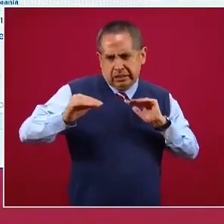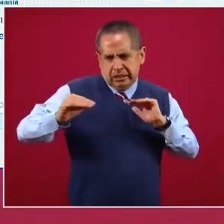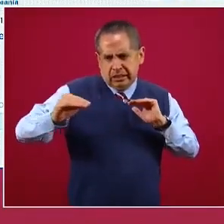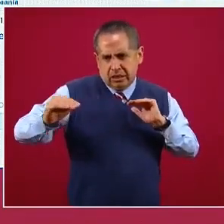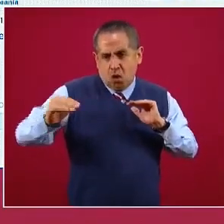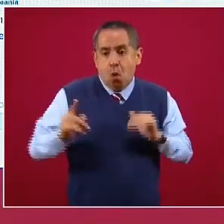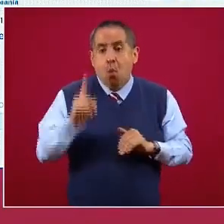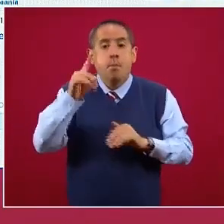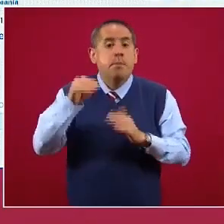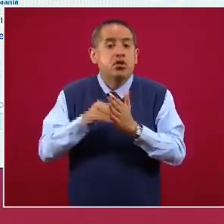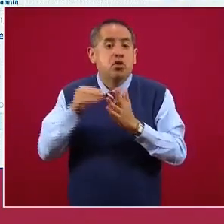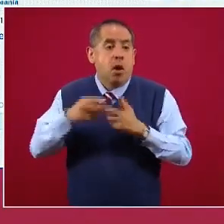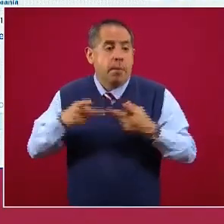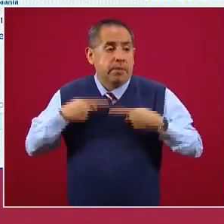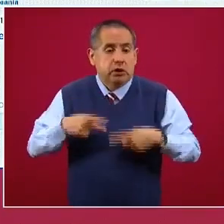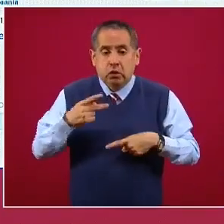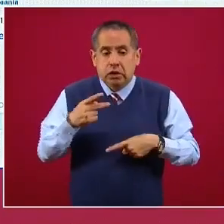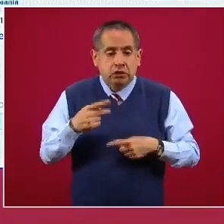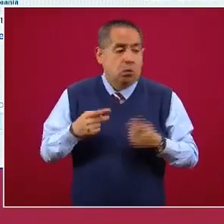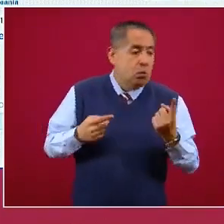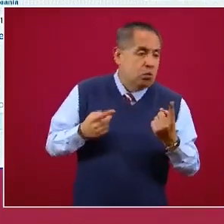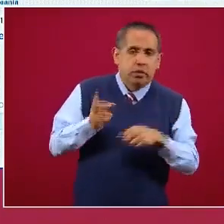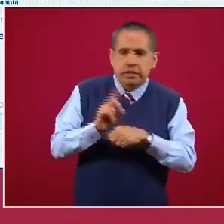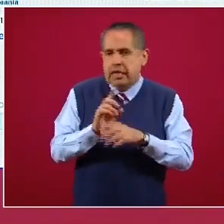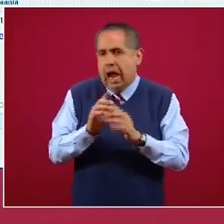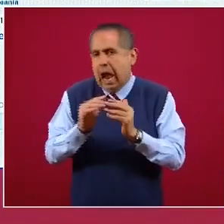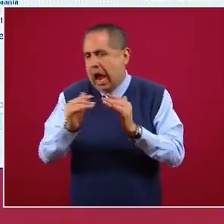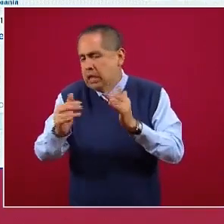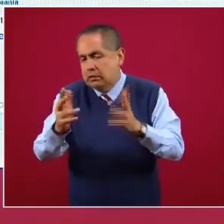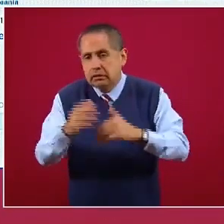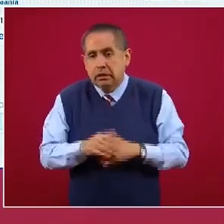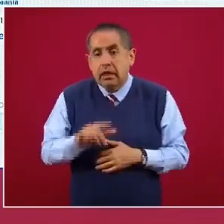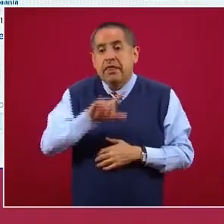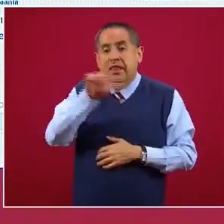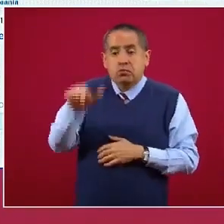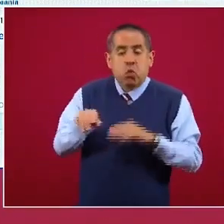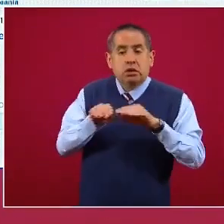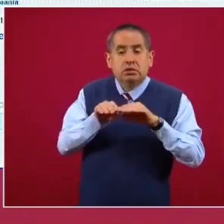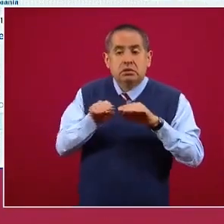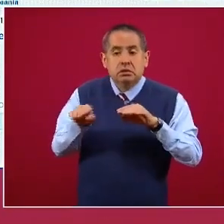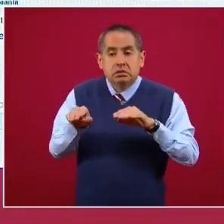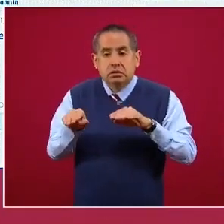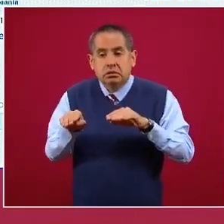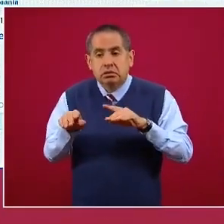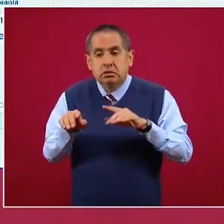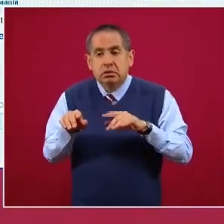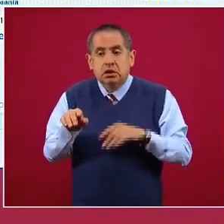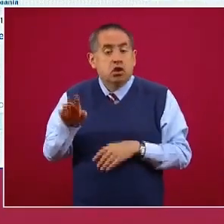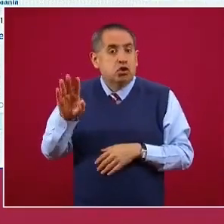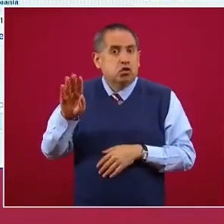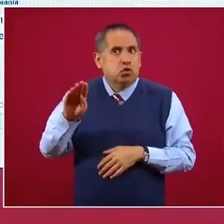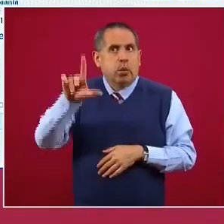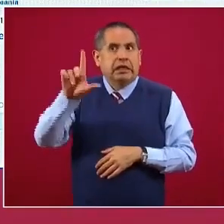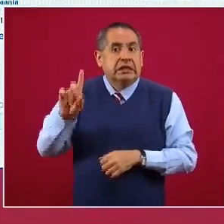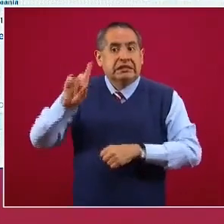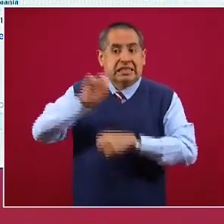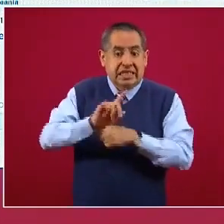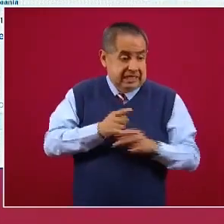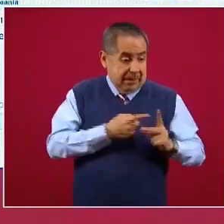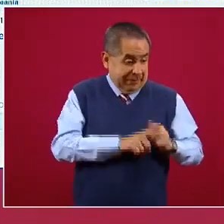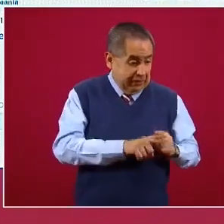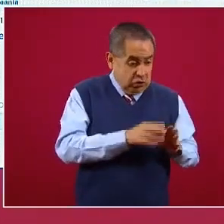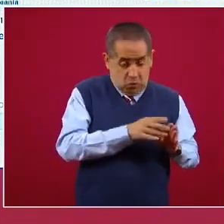millón de habitantes que se presentan diariamente. Y después, a casi 97 días desde el